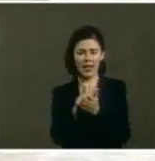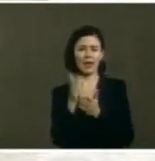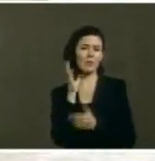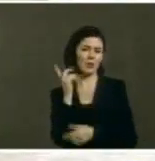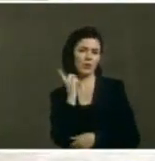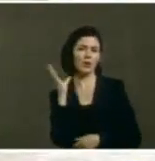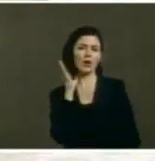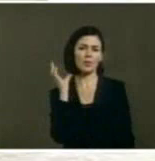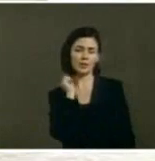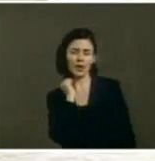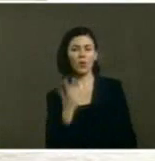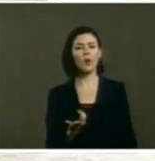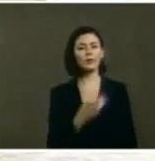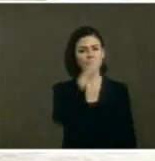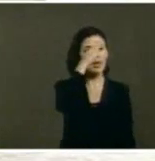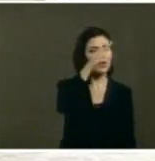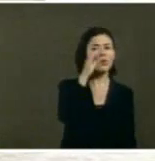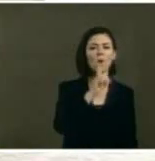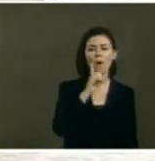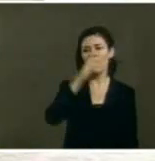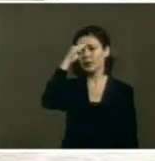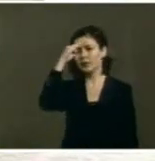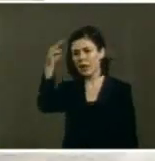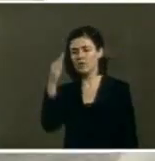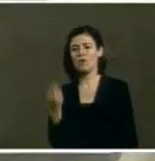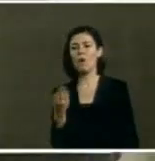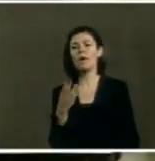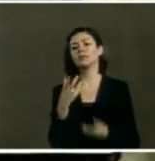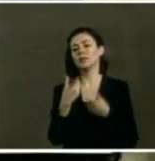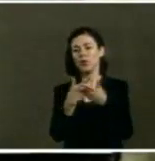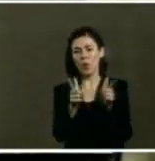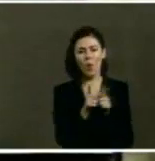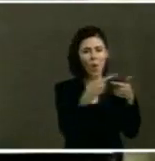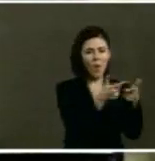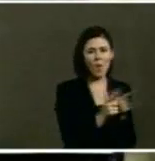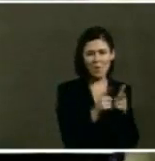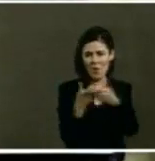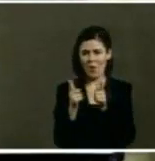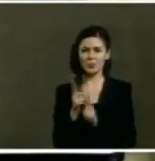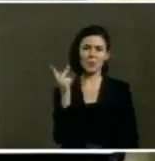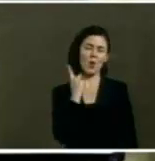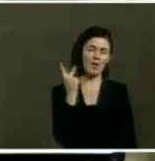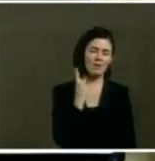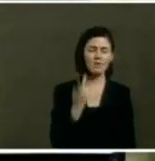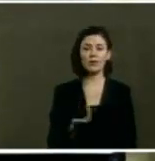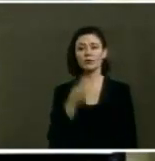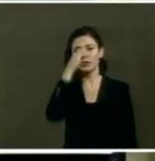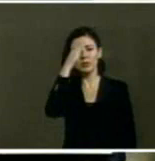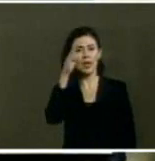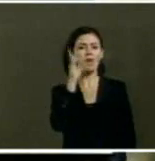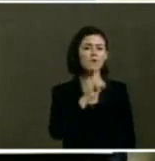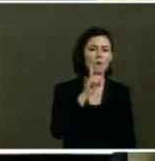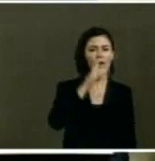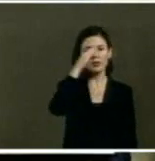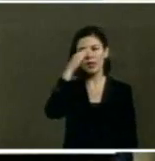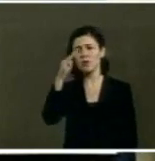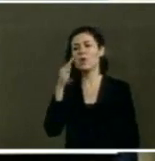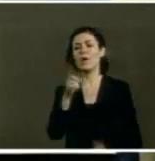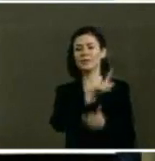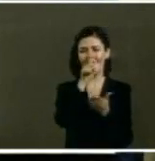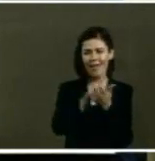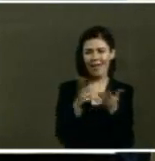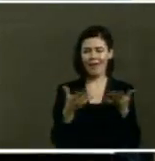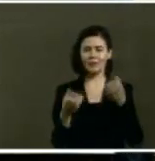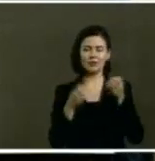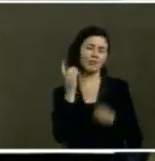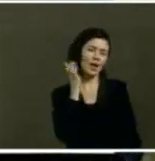de los partidos políticos, señoras y señores legisladores, señoras y señores integrantes de los